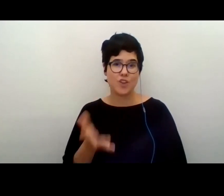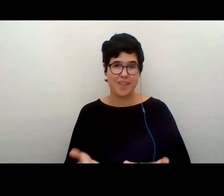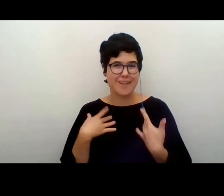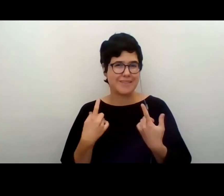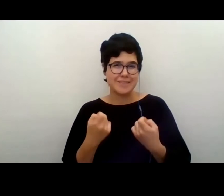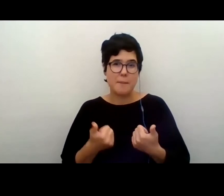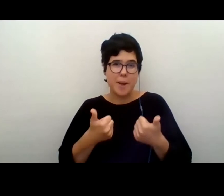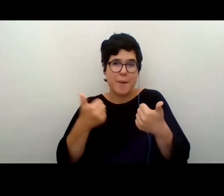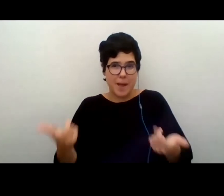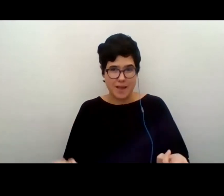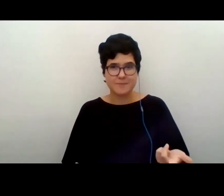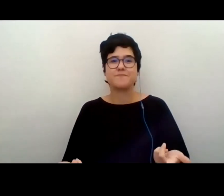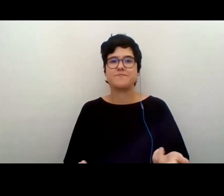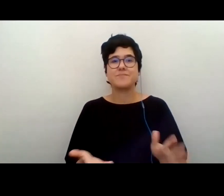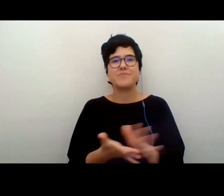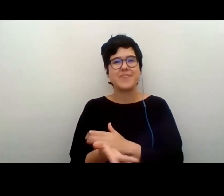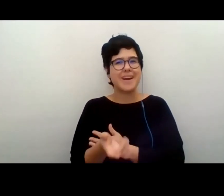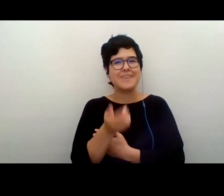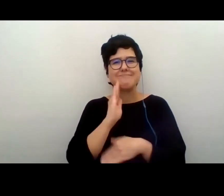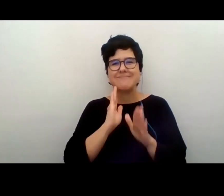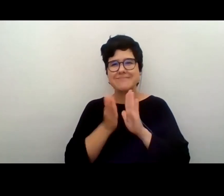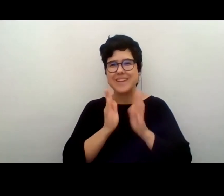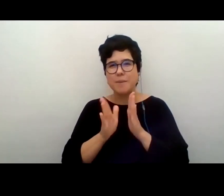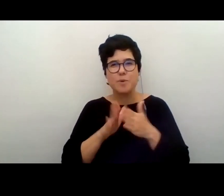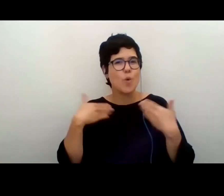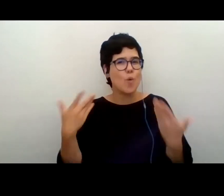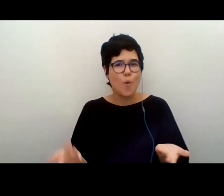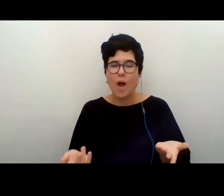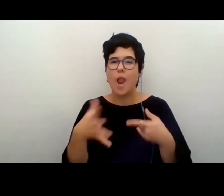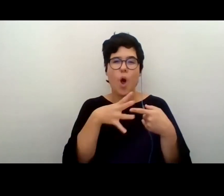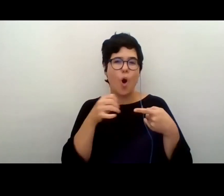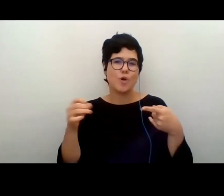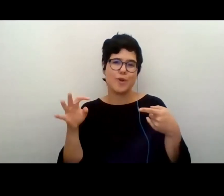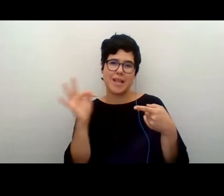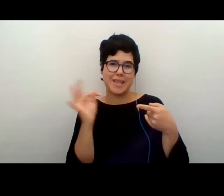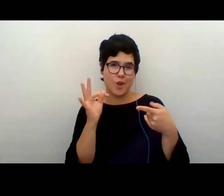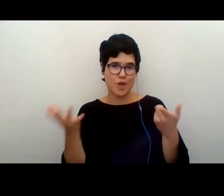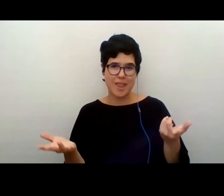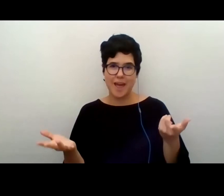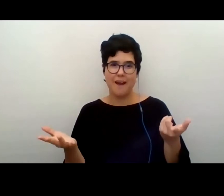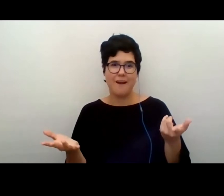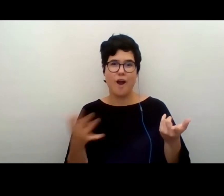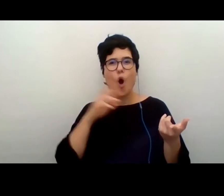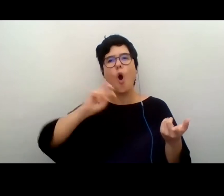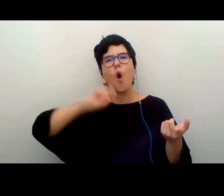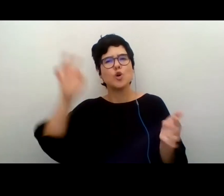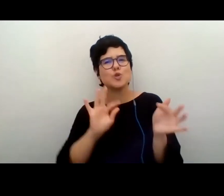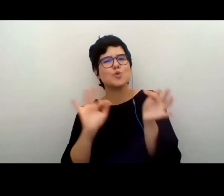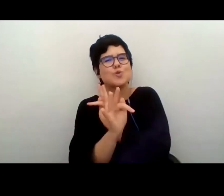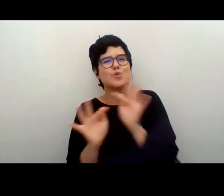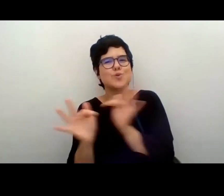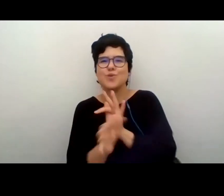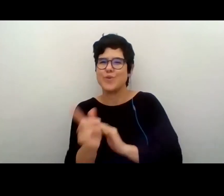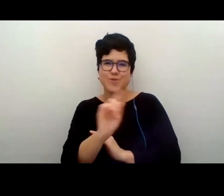un hipotiroidismo el tratamiento esencial es la hormona tiroidea. No podemos buscar sustitutos, podemos